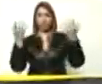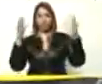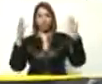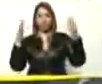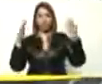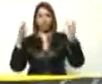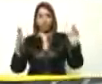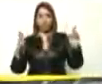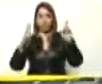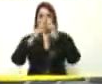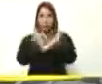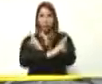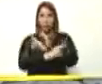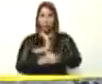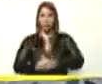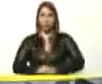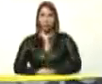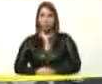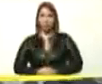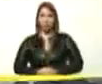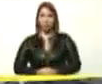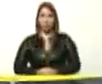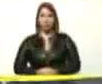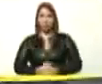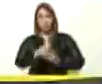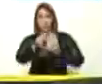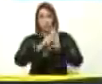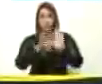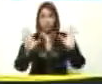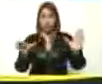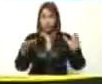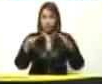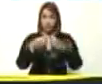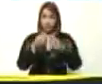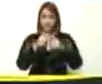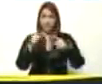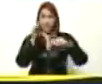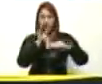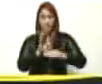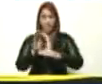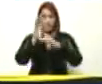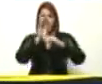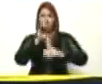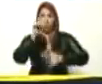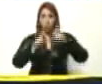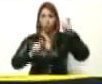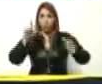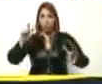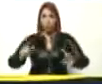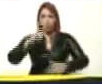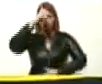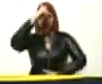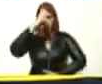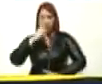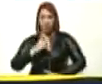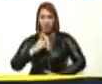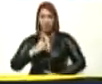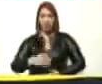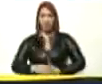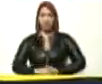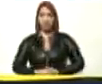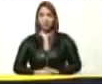la reforma, de la ley orgánica, para la protección, las personas, con discapacidad,